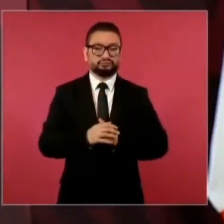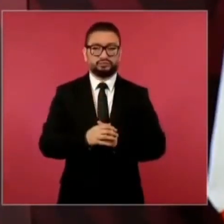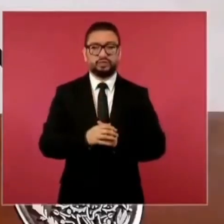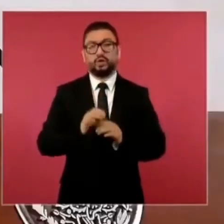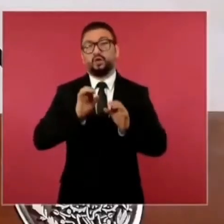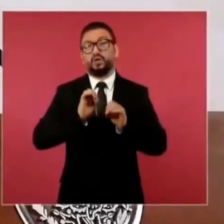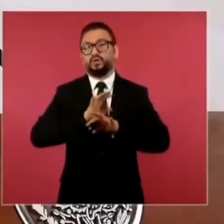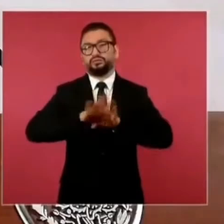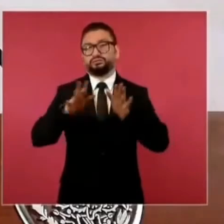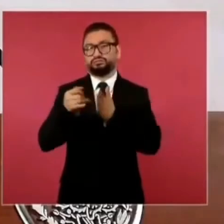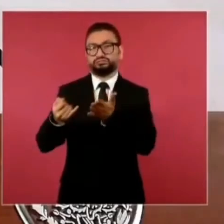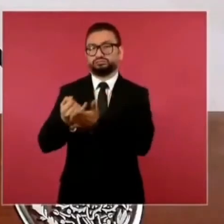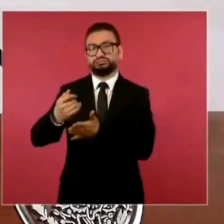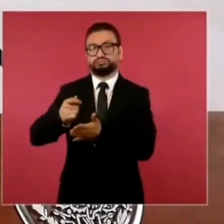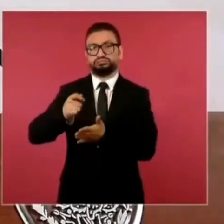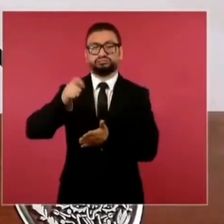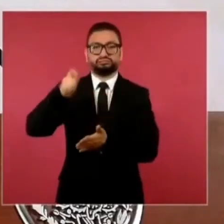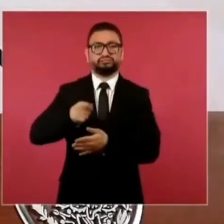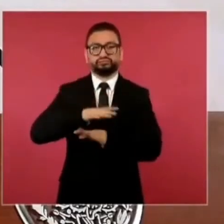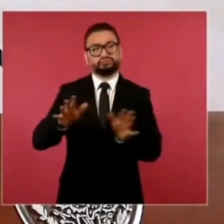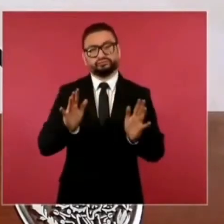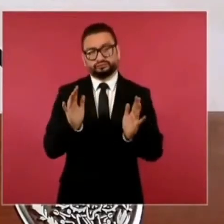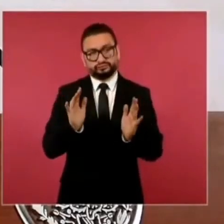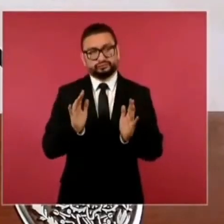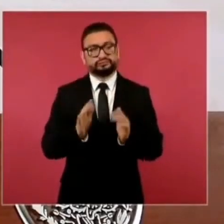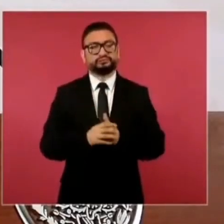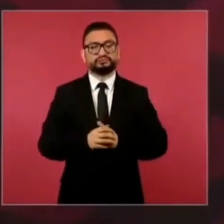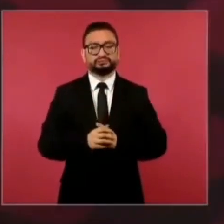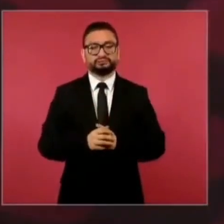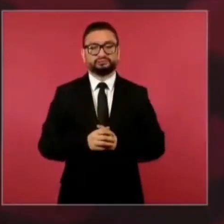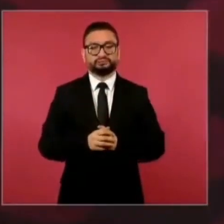ya queda en firme.